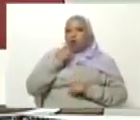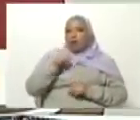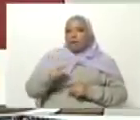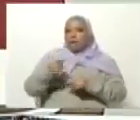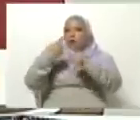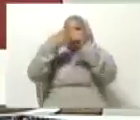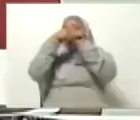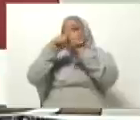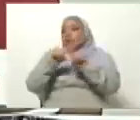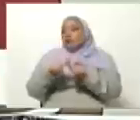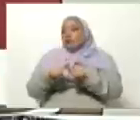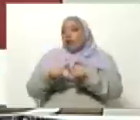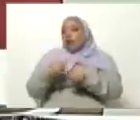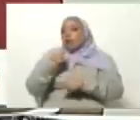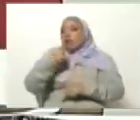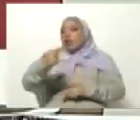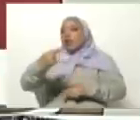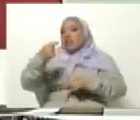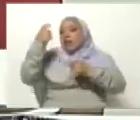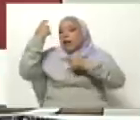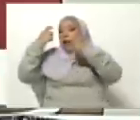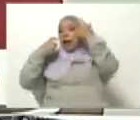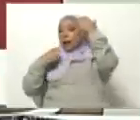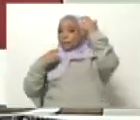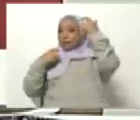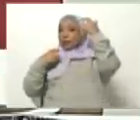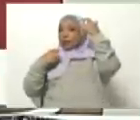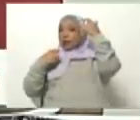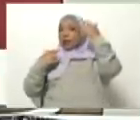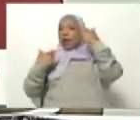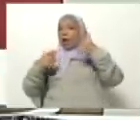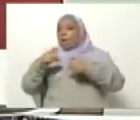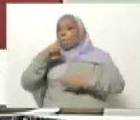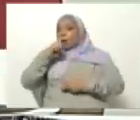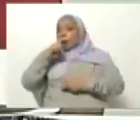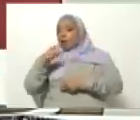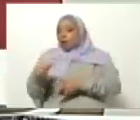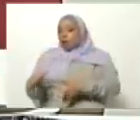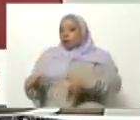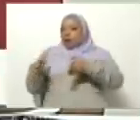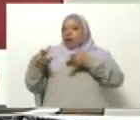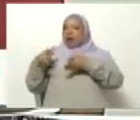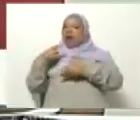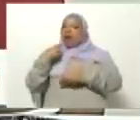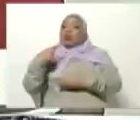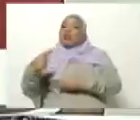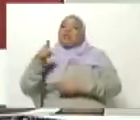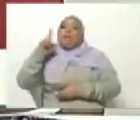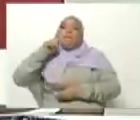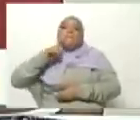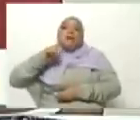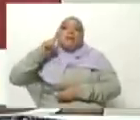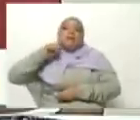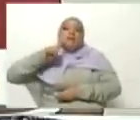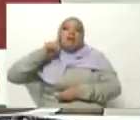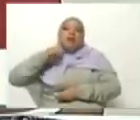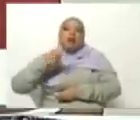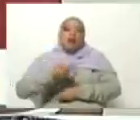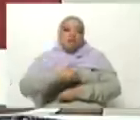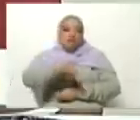REC, no objetaron al Plan República, no objetaron al método de las cactahuellas.